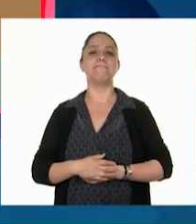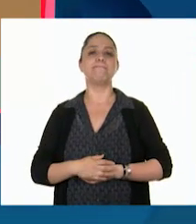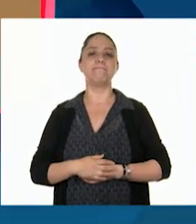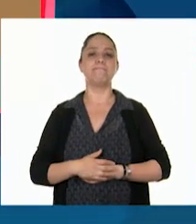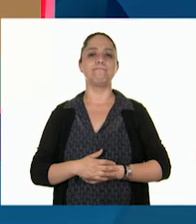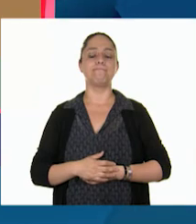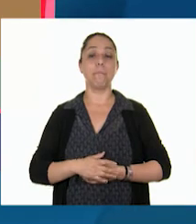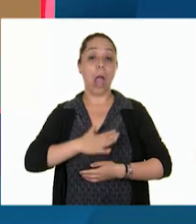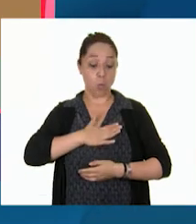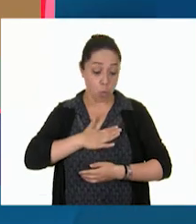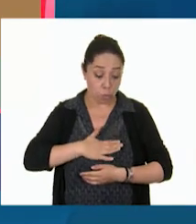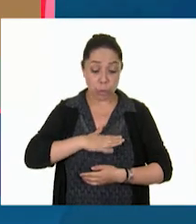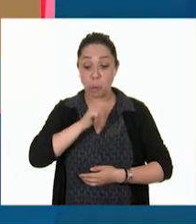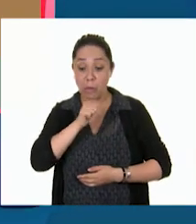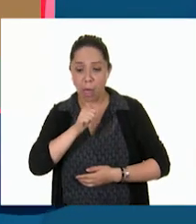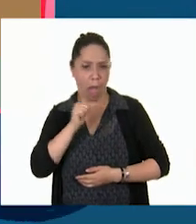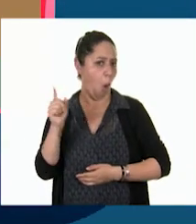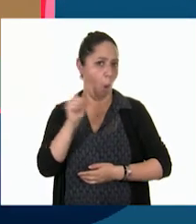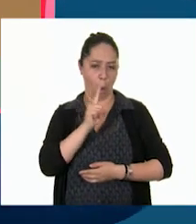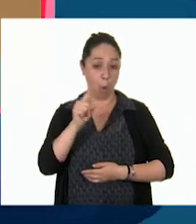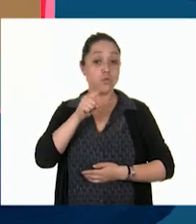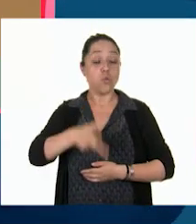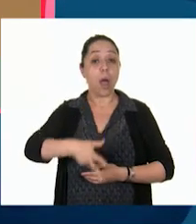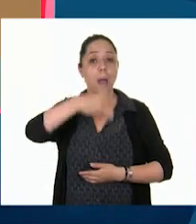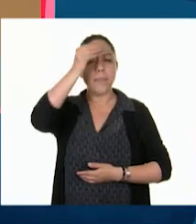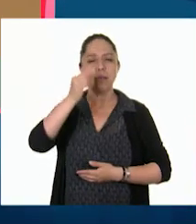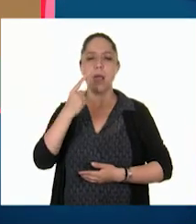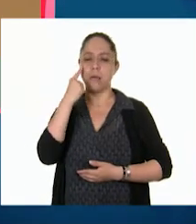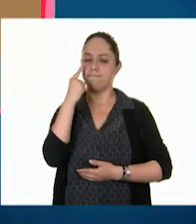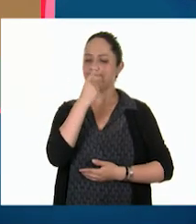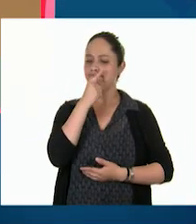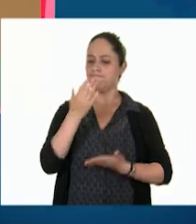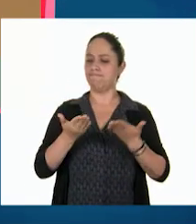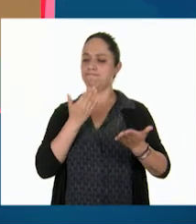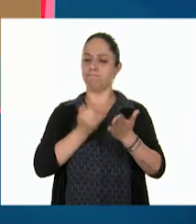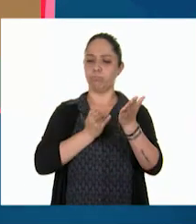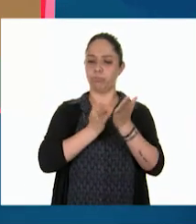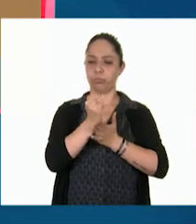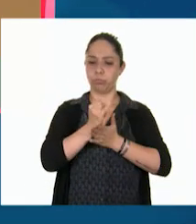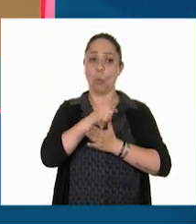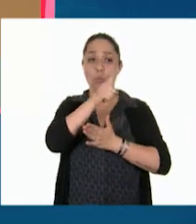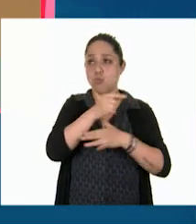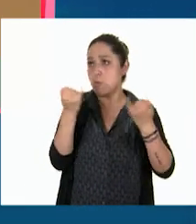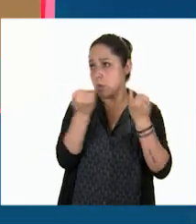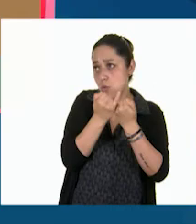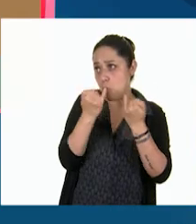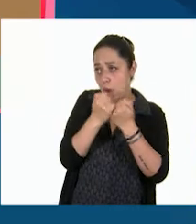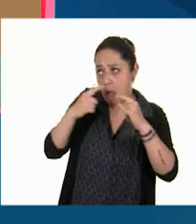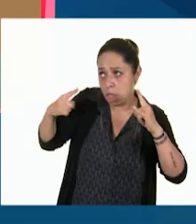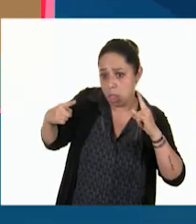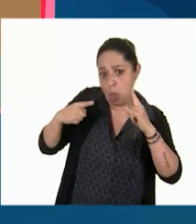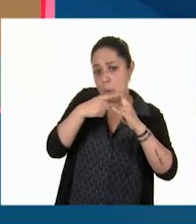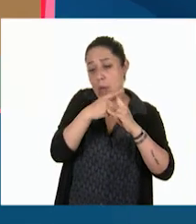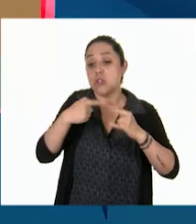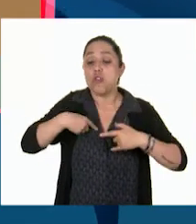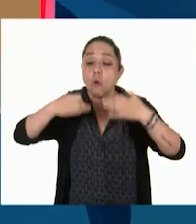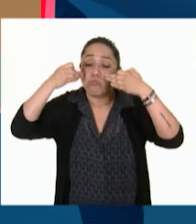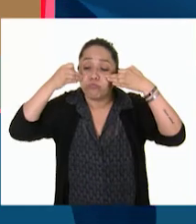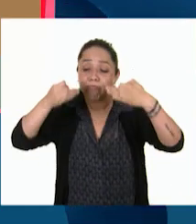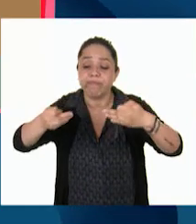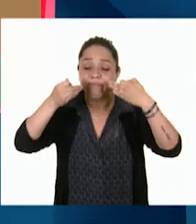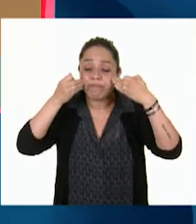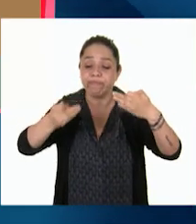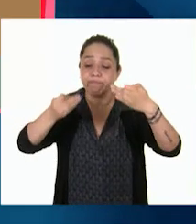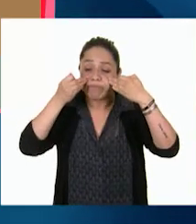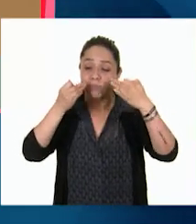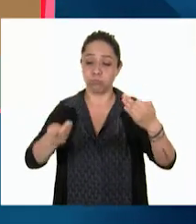es una injusticia y hay que saber distinguirlo. Pues usted no distingue el penal, Don Leopoldo. ¡Sí, clarito! justo yo vi